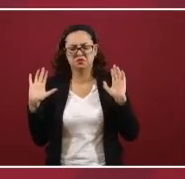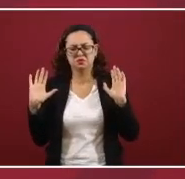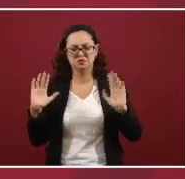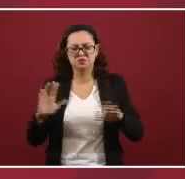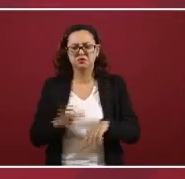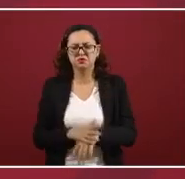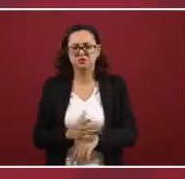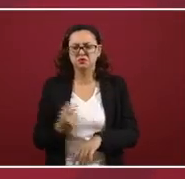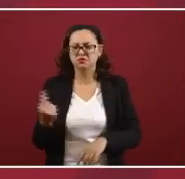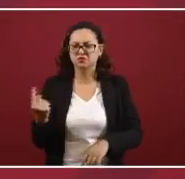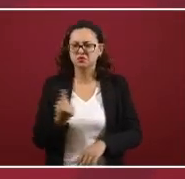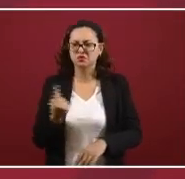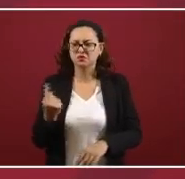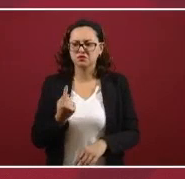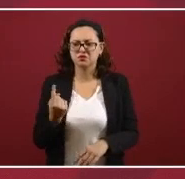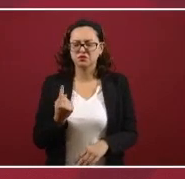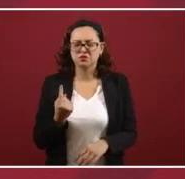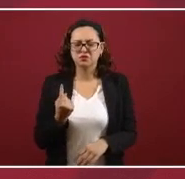porque